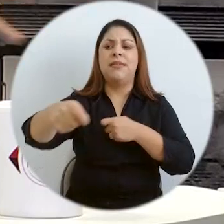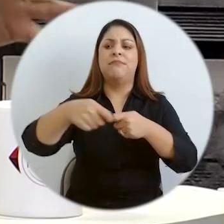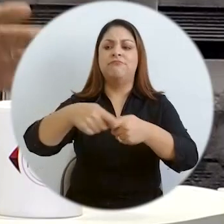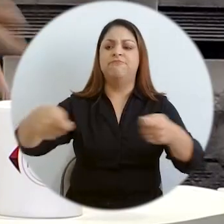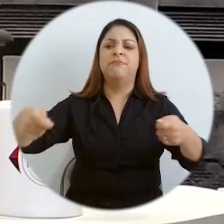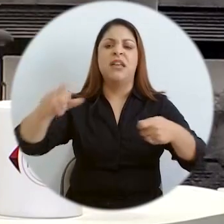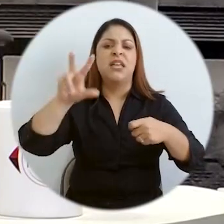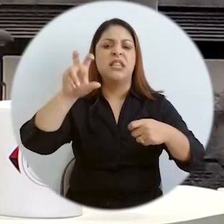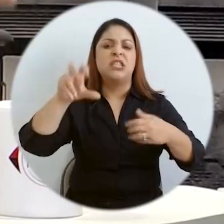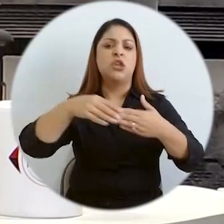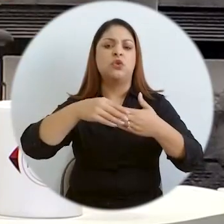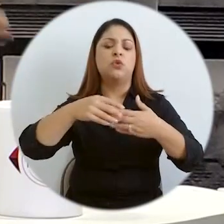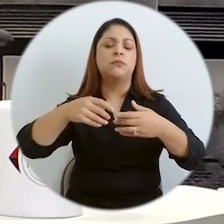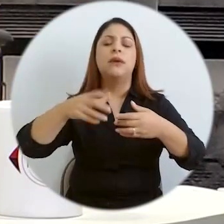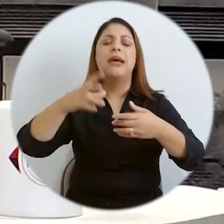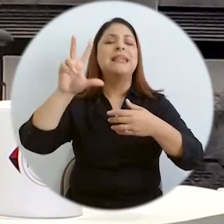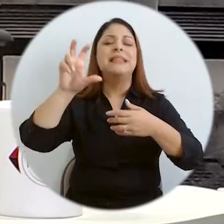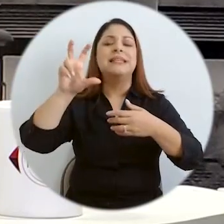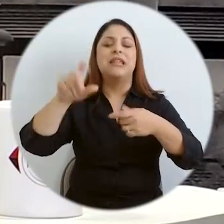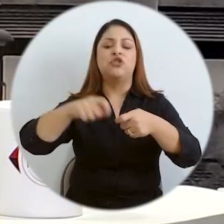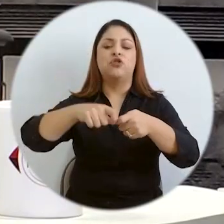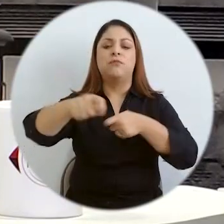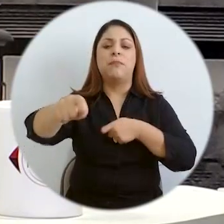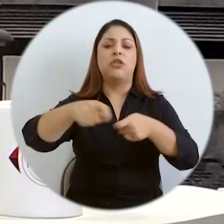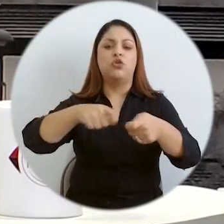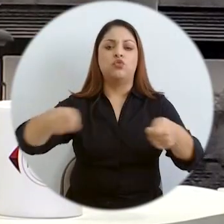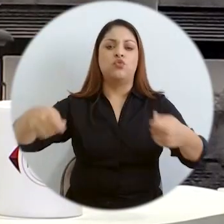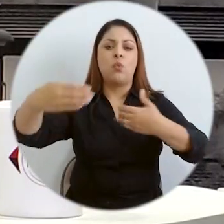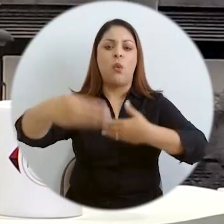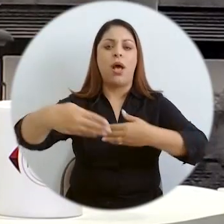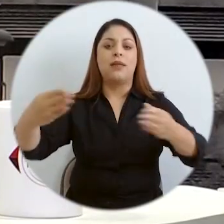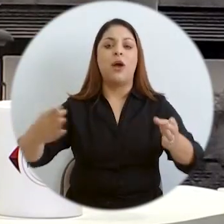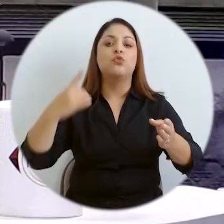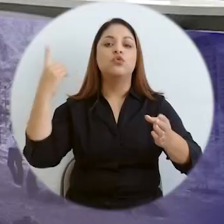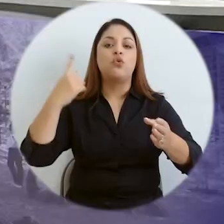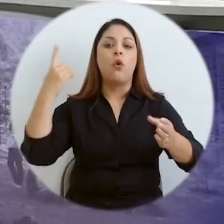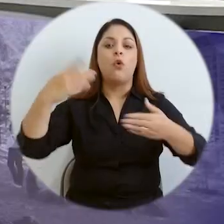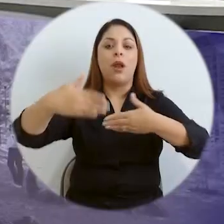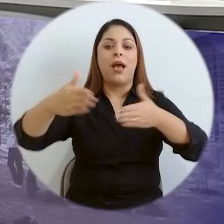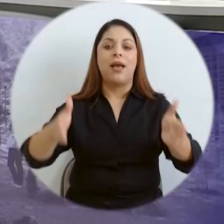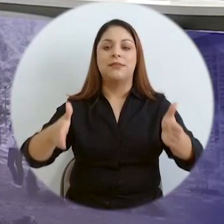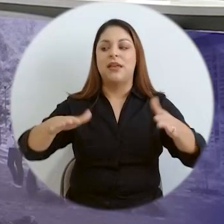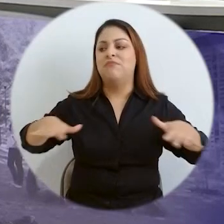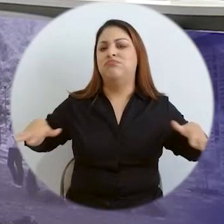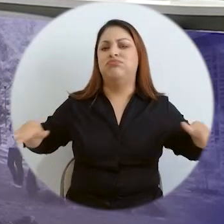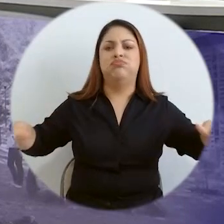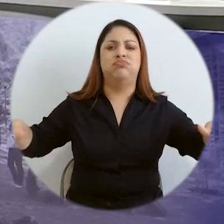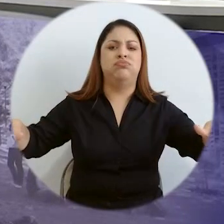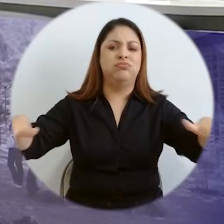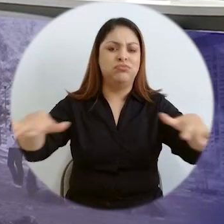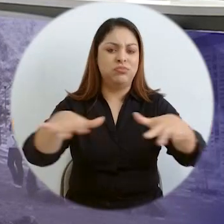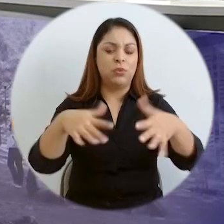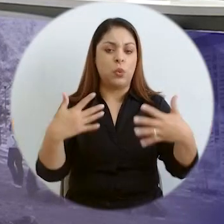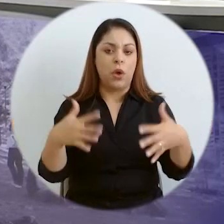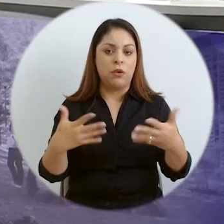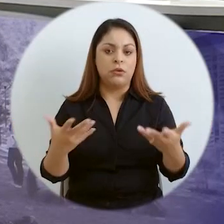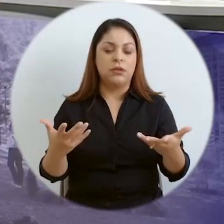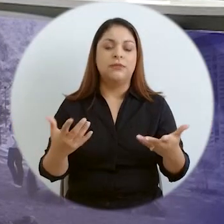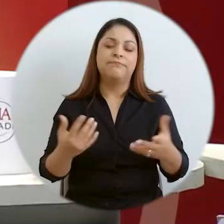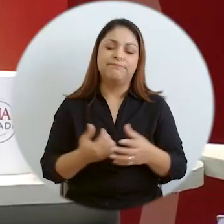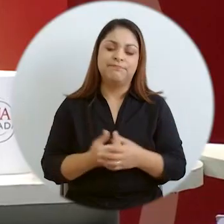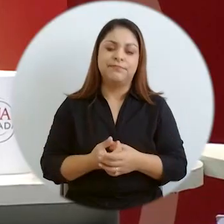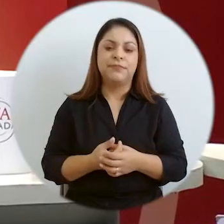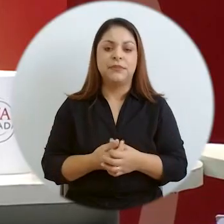solo la parte gris. Entonces... Y sin embargo, necesidades habitacionales existen ¿Sí? y